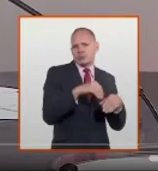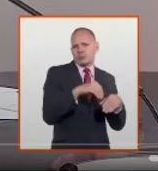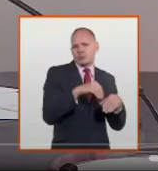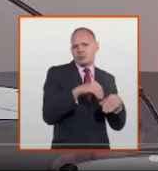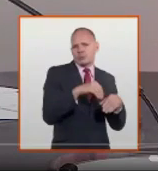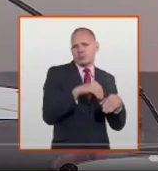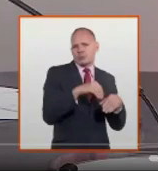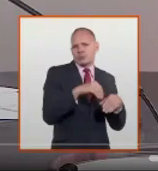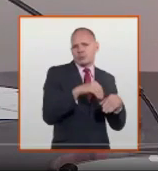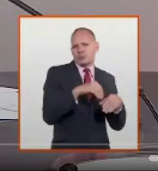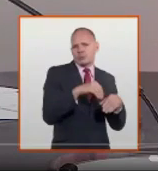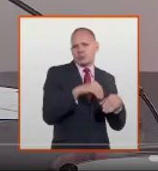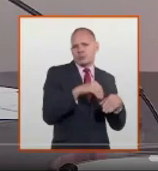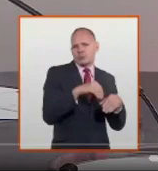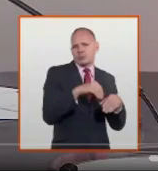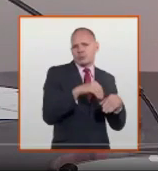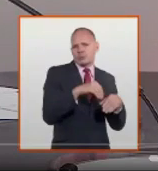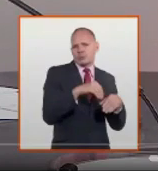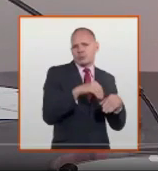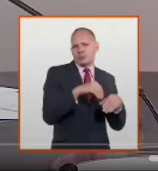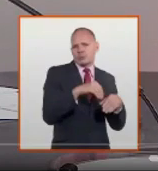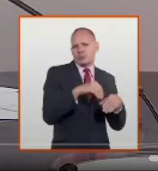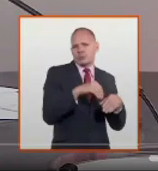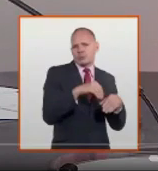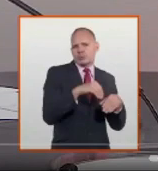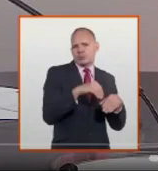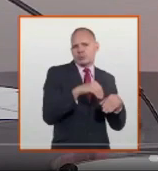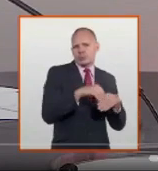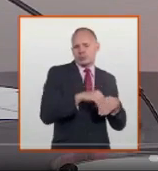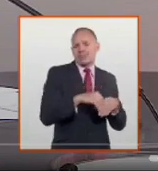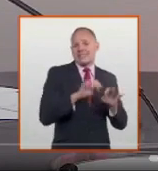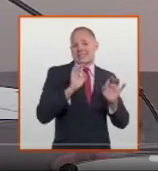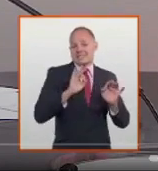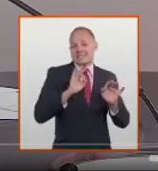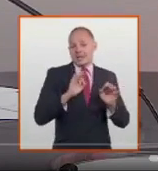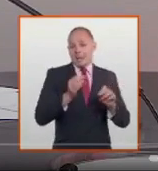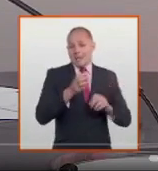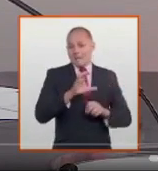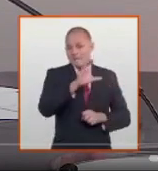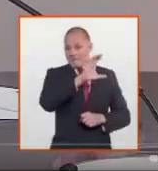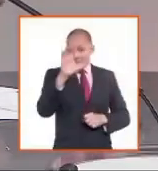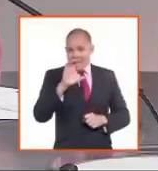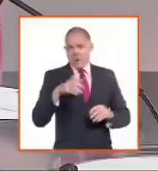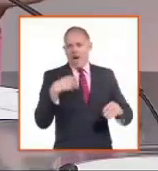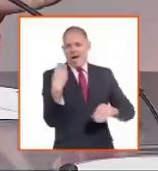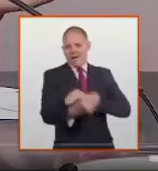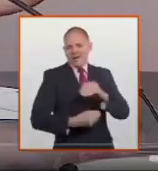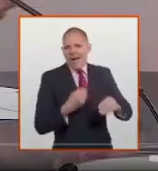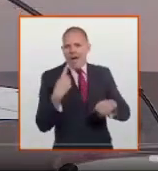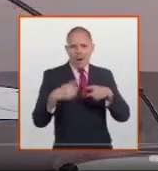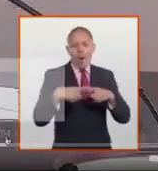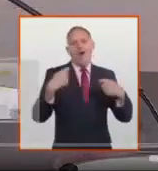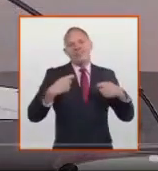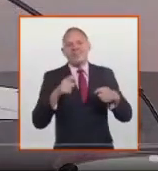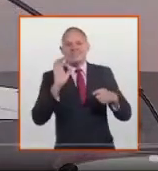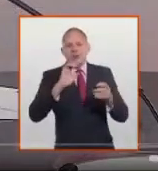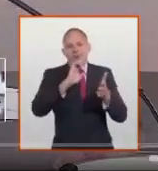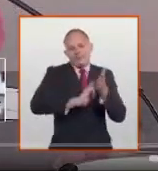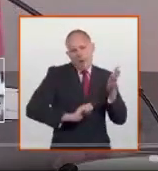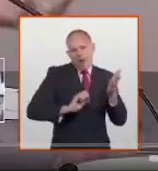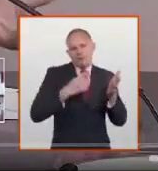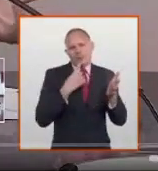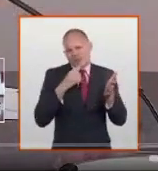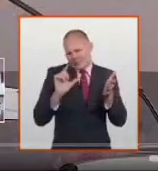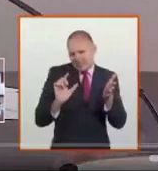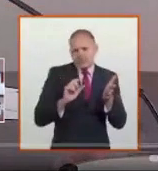si nos dice alguien aquí en esta sala mesas redondas donde el cubano compró dólares pues tienen que cobrar o comisiones o márgenes o